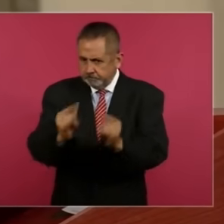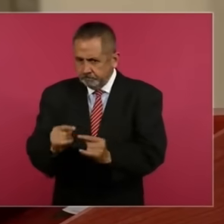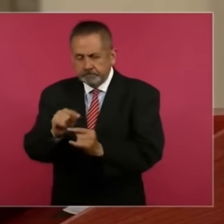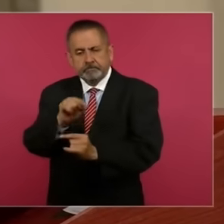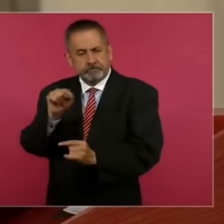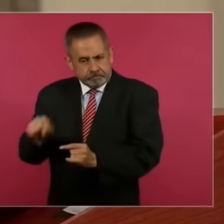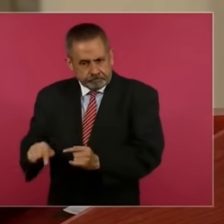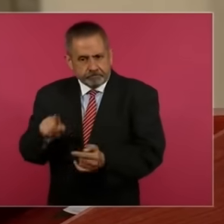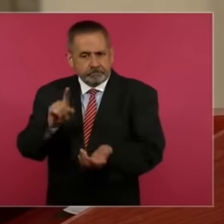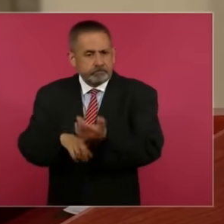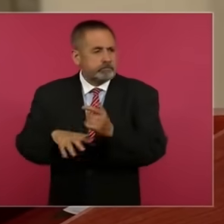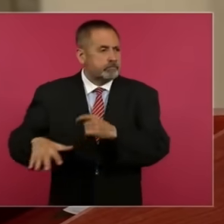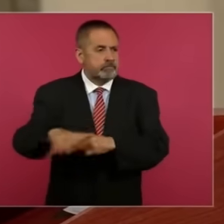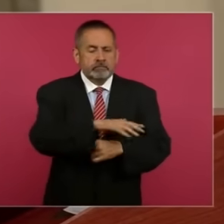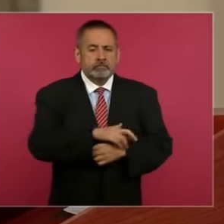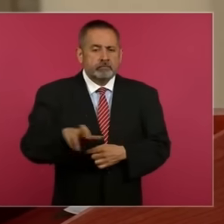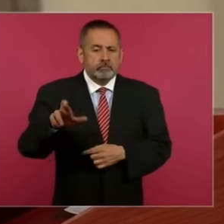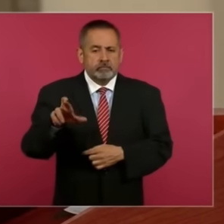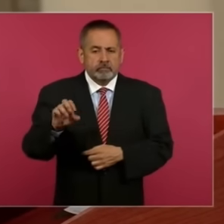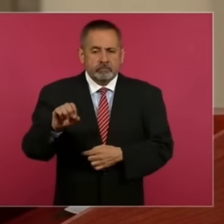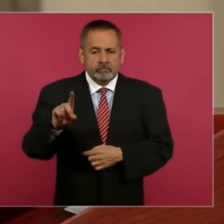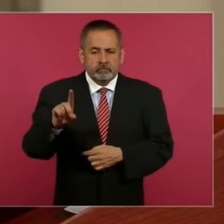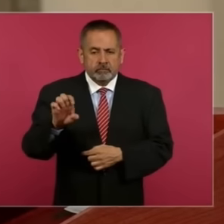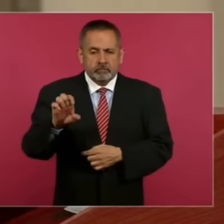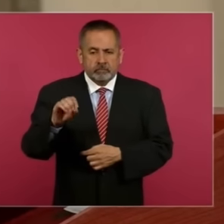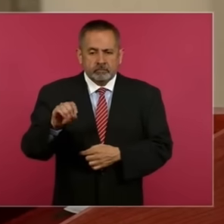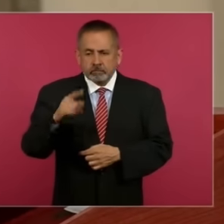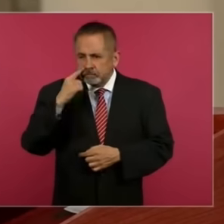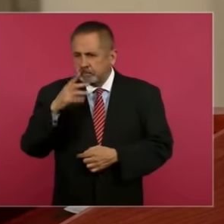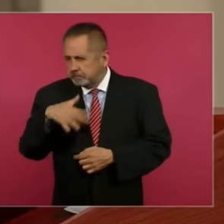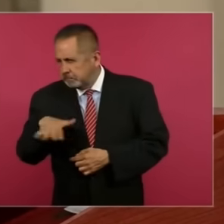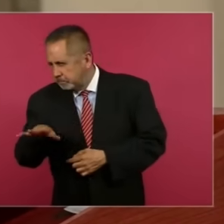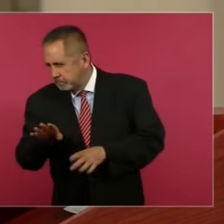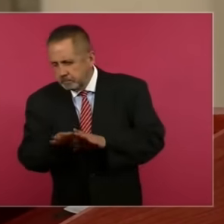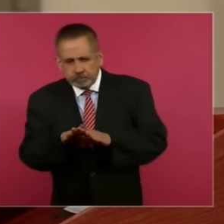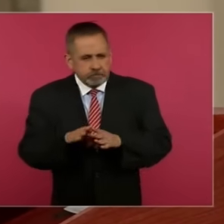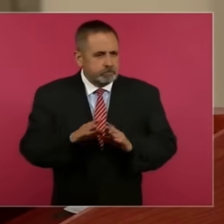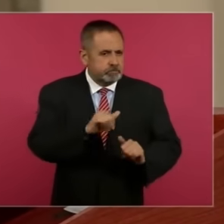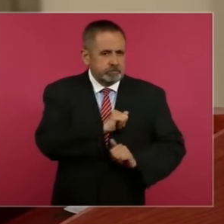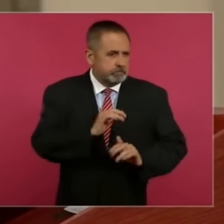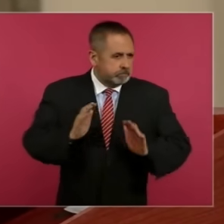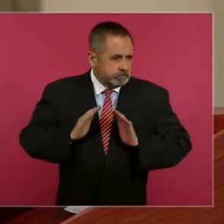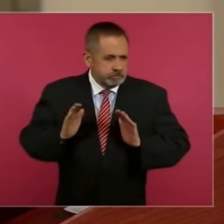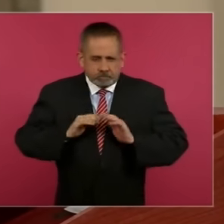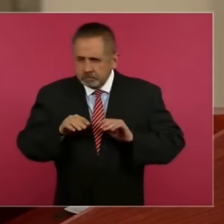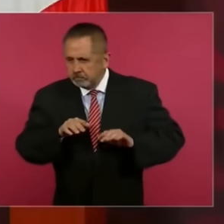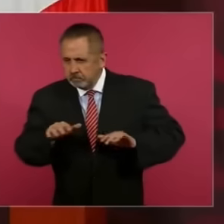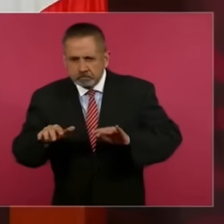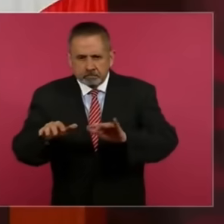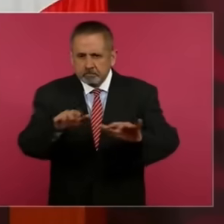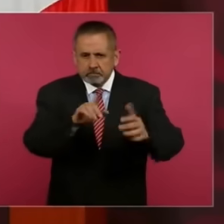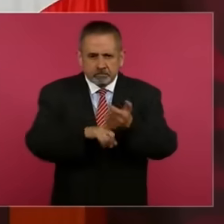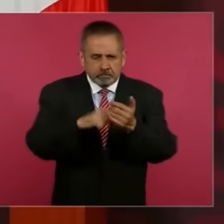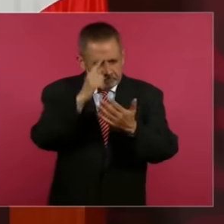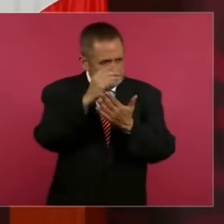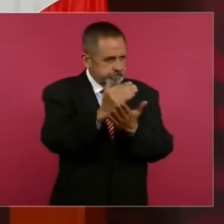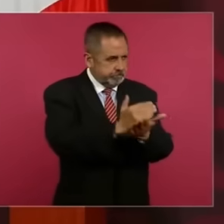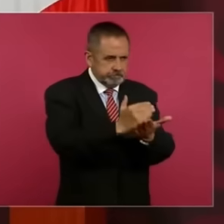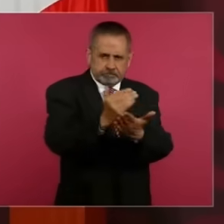poblado El Rodeo, realizando operaciones militares